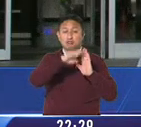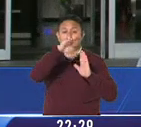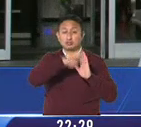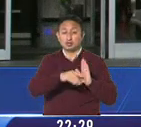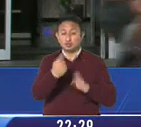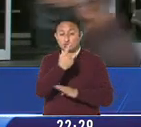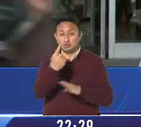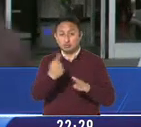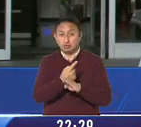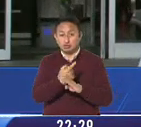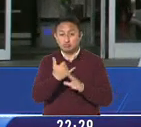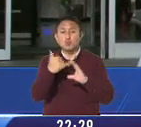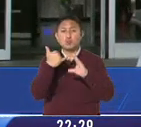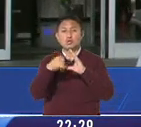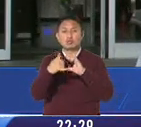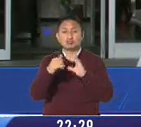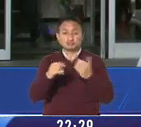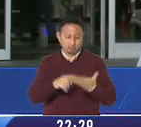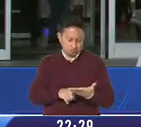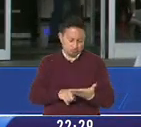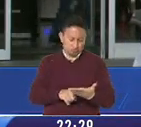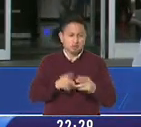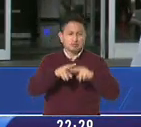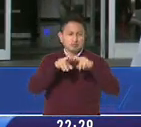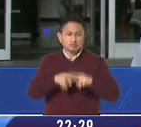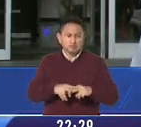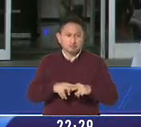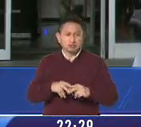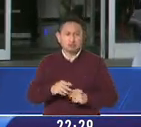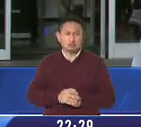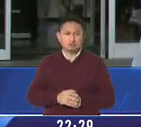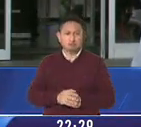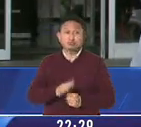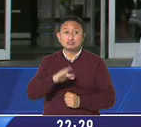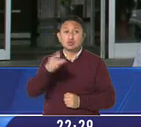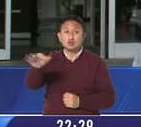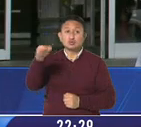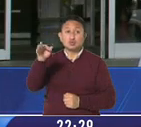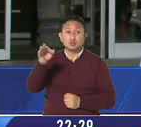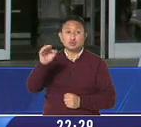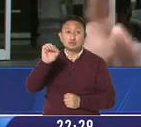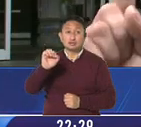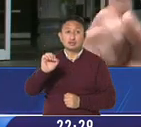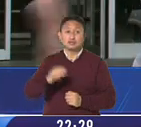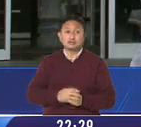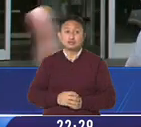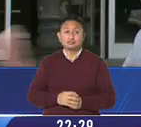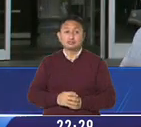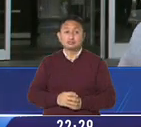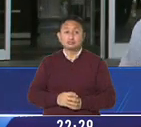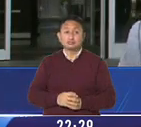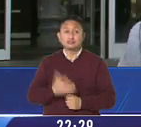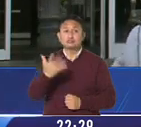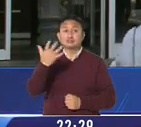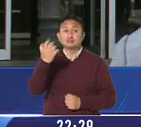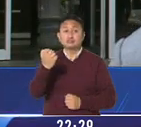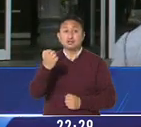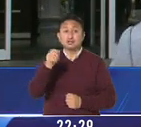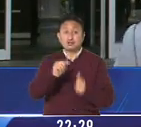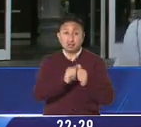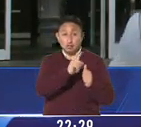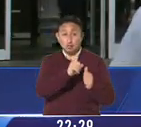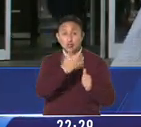media por WhatsApp, en donde tenían que revisar todos los documentos de aspectos generales que tienen 15 ítems, cada